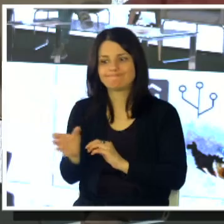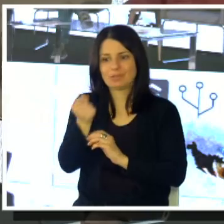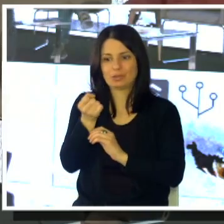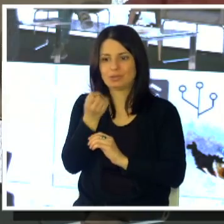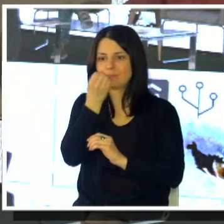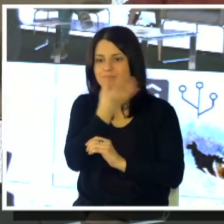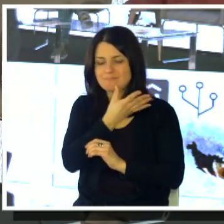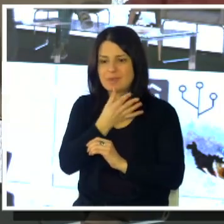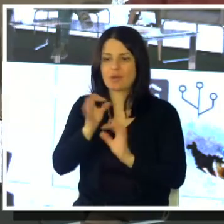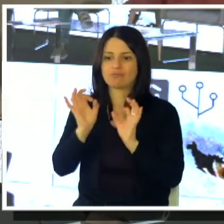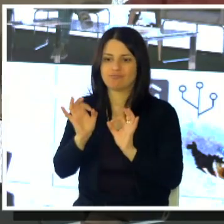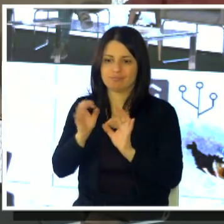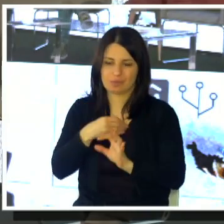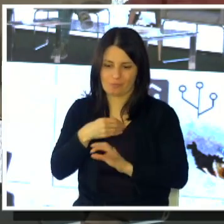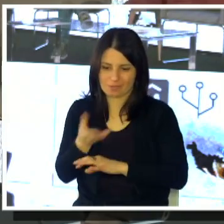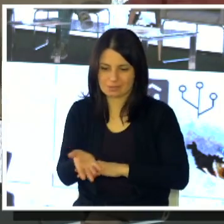mayor fiabilidad.